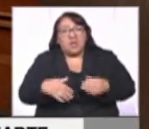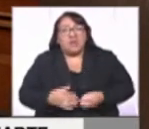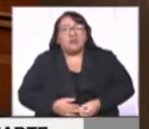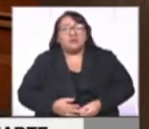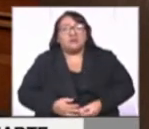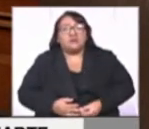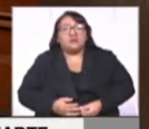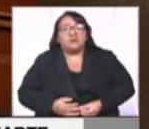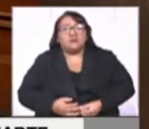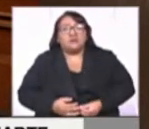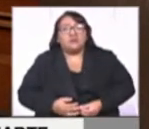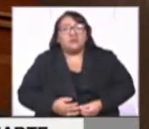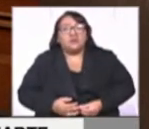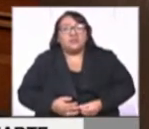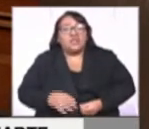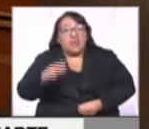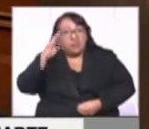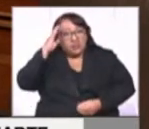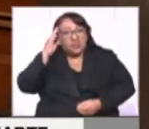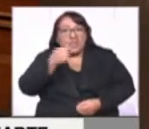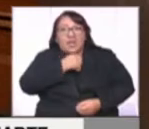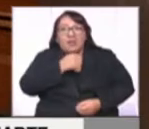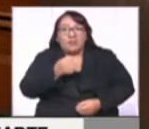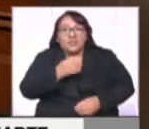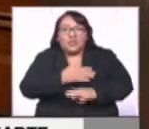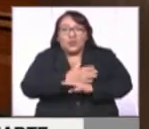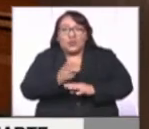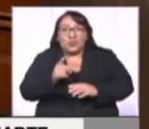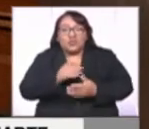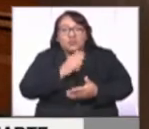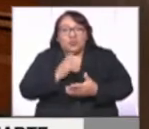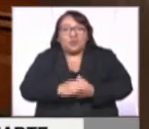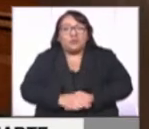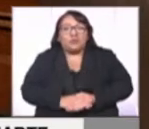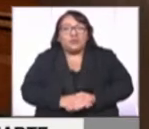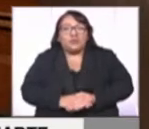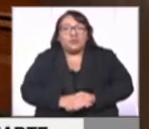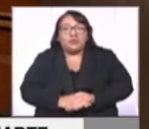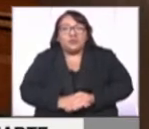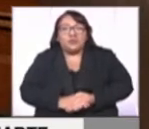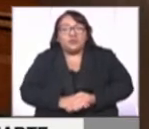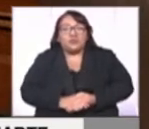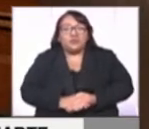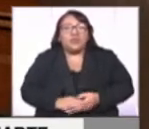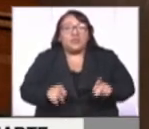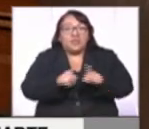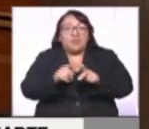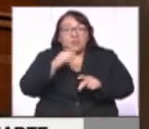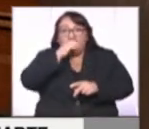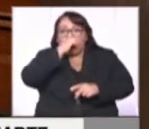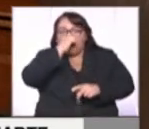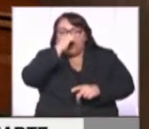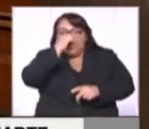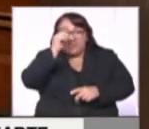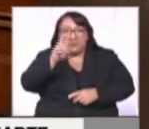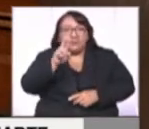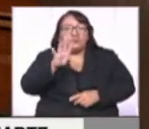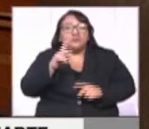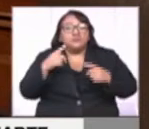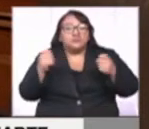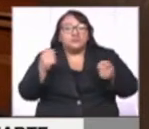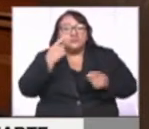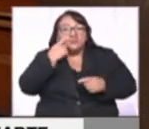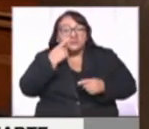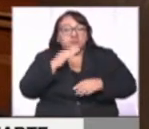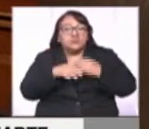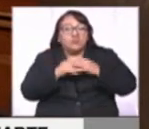la policía, de la prensa durante este allanamiento. Del mismo modo, señor presidente, el 24 de marzo se conoce mediante